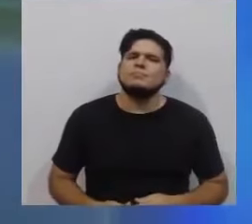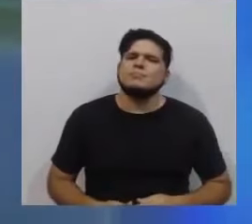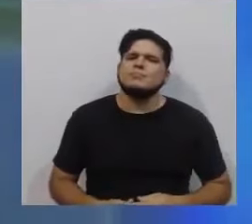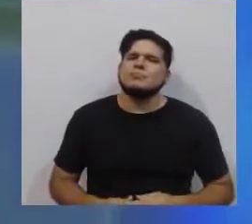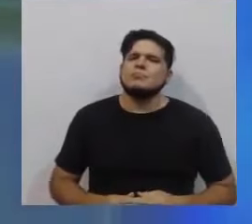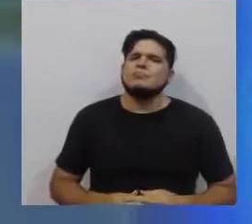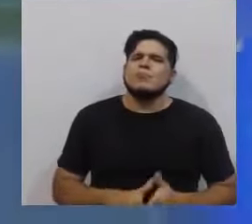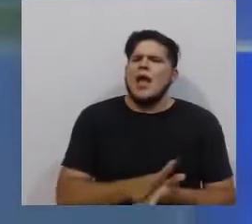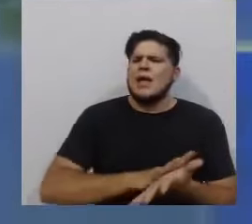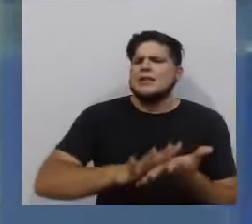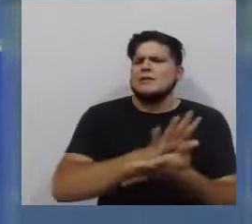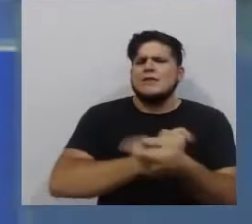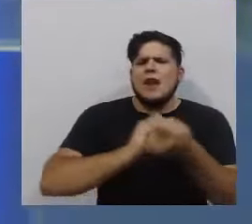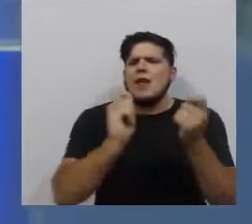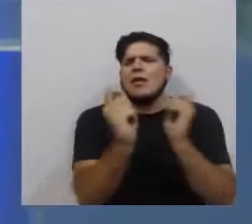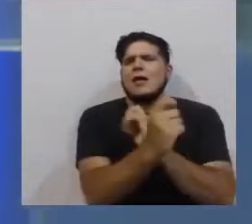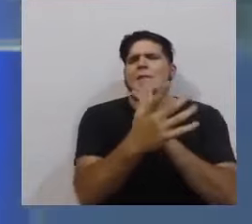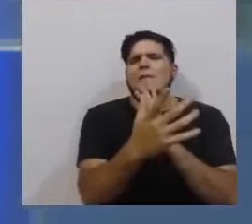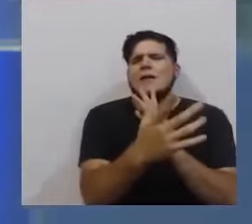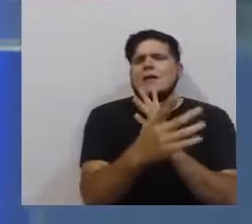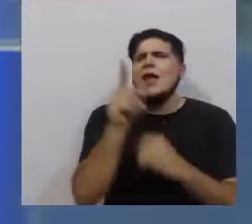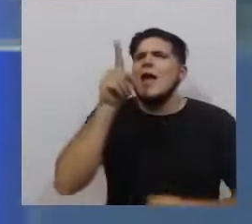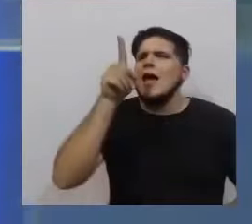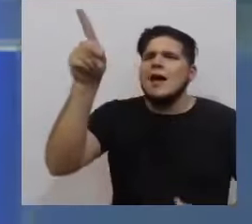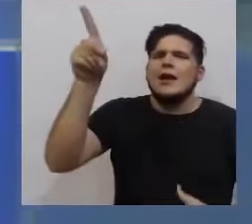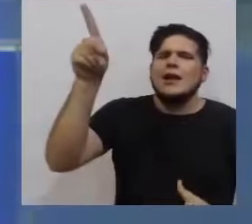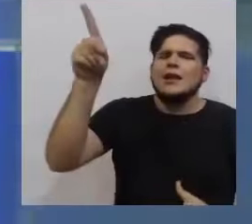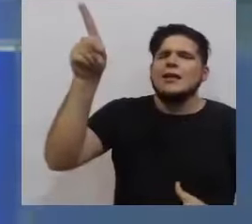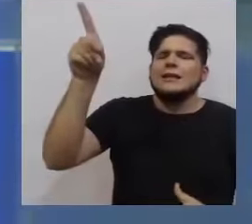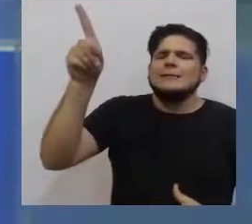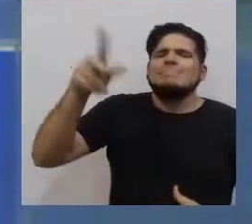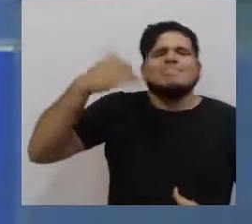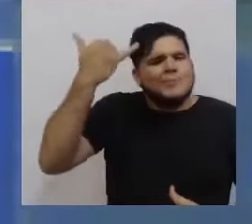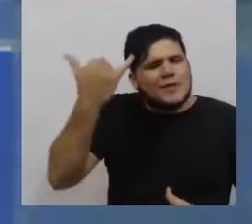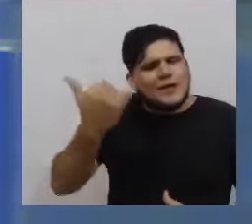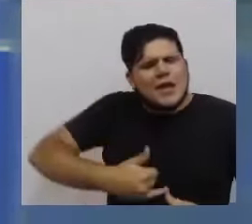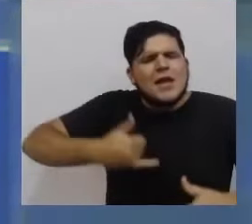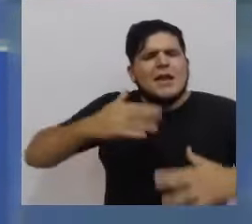dios me bendiciones yo le creo a él